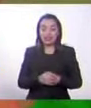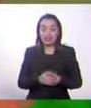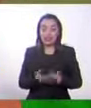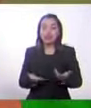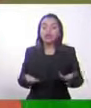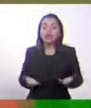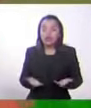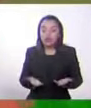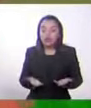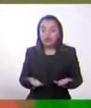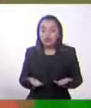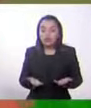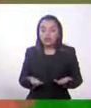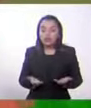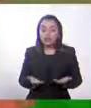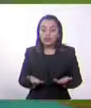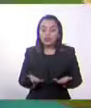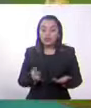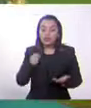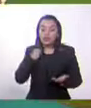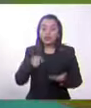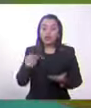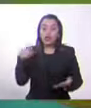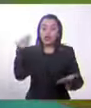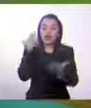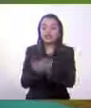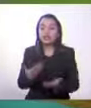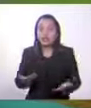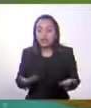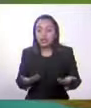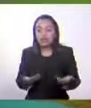Guillermina, casi nos haces caer.